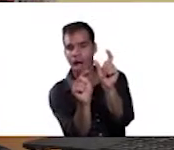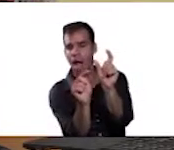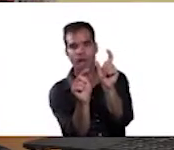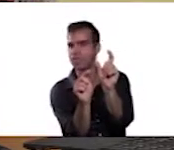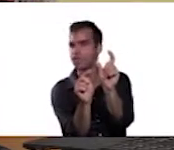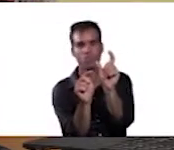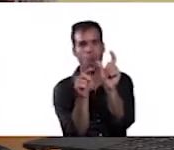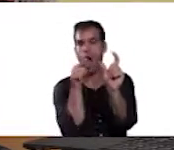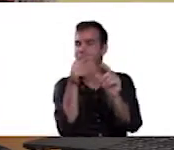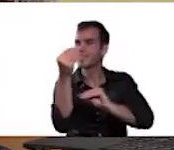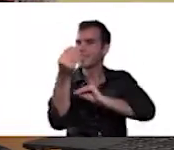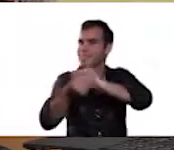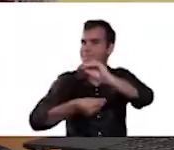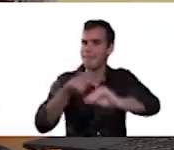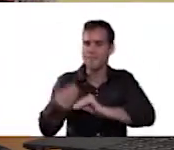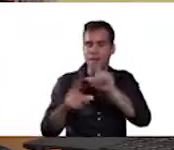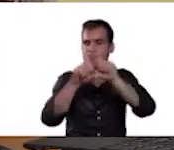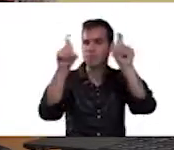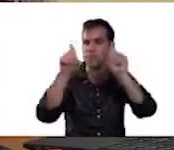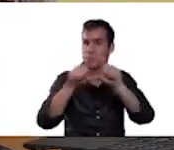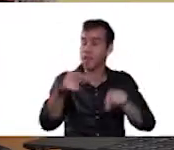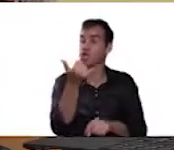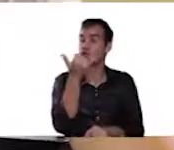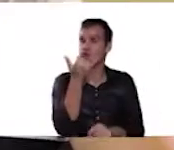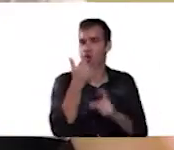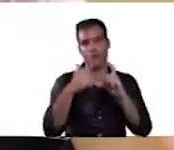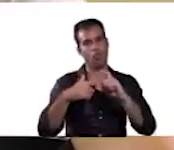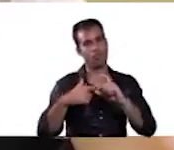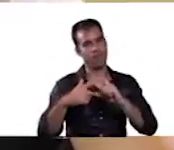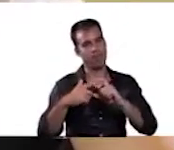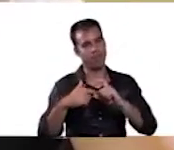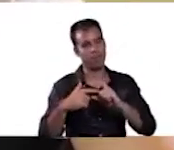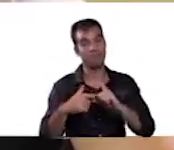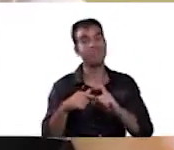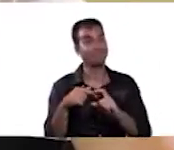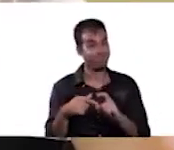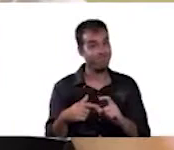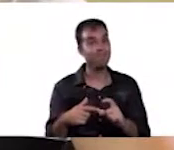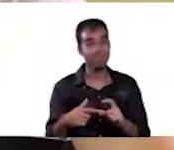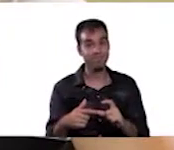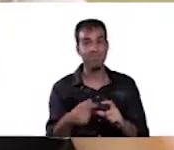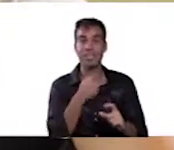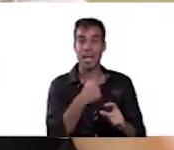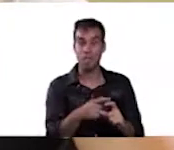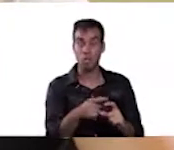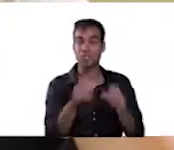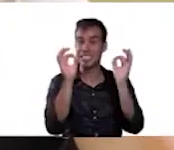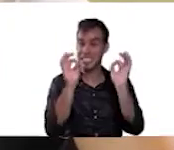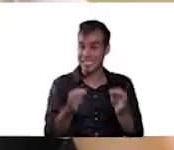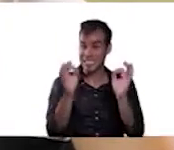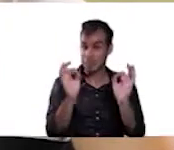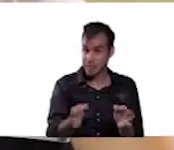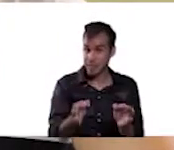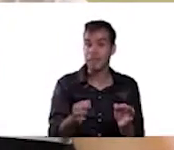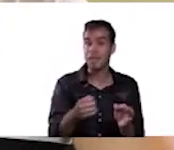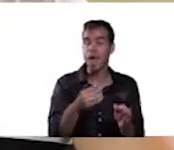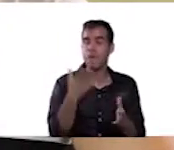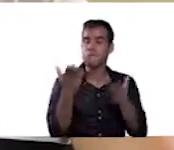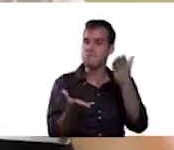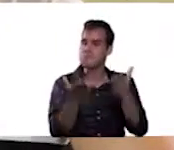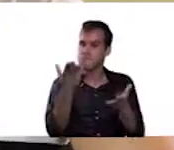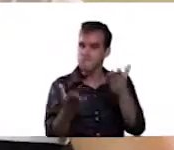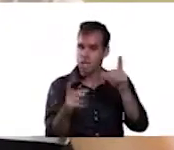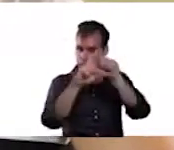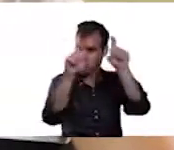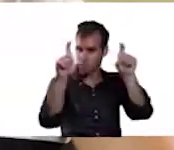sustancia, por tanto está cometiendo un error de contenido. Quiere decir que siempre que deba ajustar o balancear